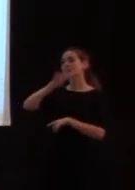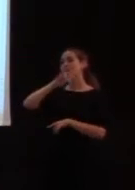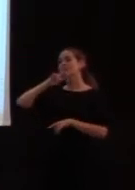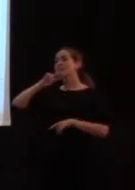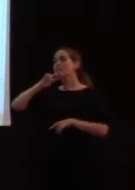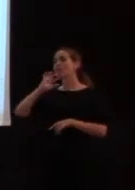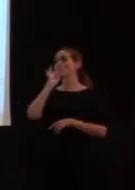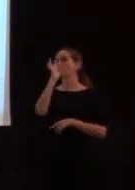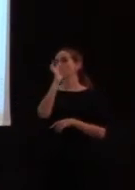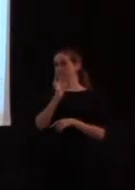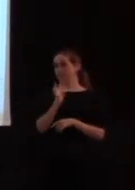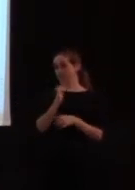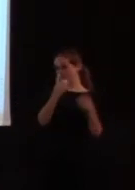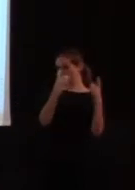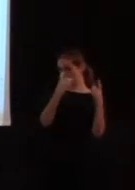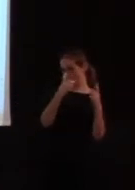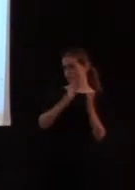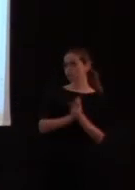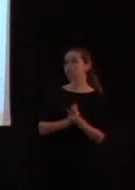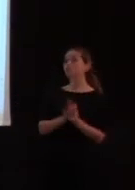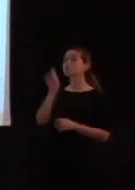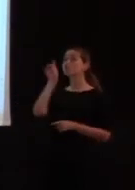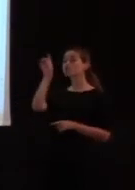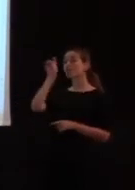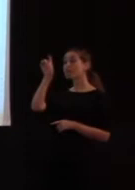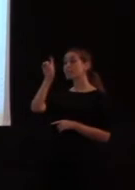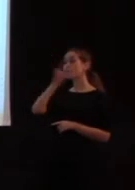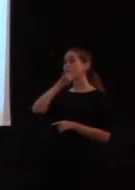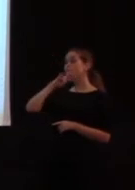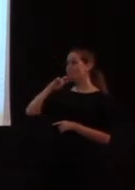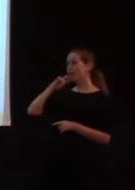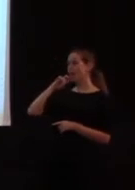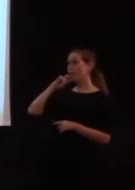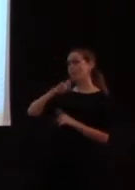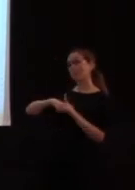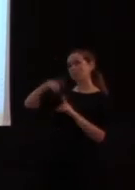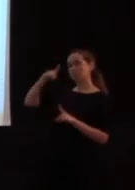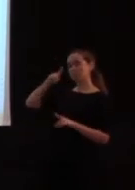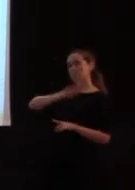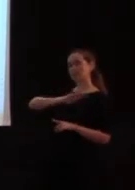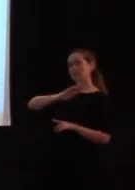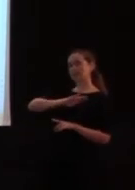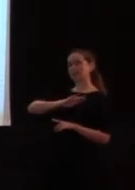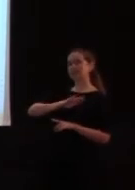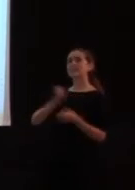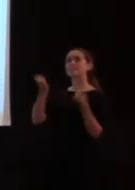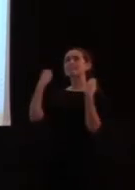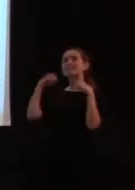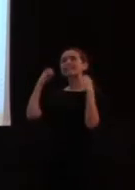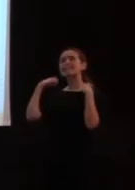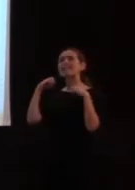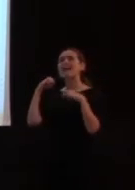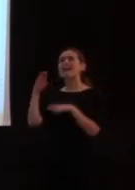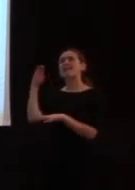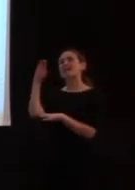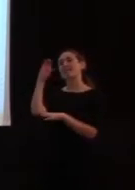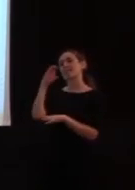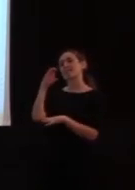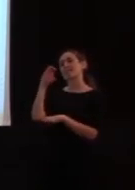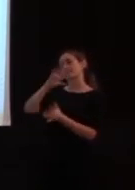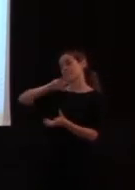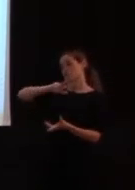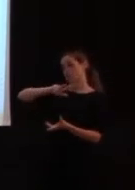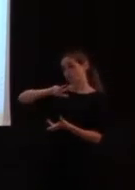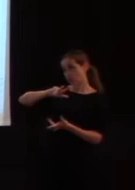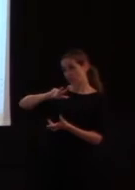los alumnos. Y un profesor que salió muy bien valorado, en una práctica que hacía de ciencias sociales con estudiantes de tercero